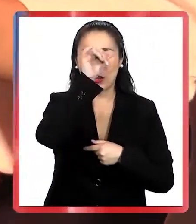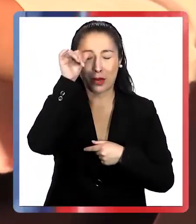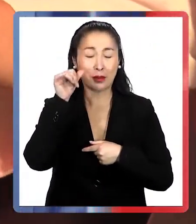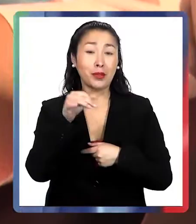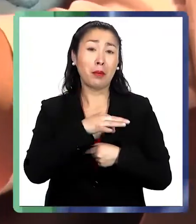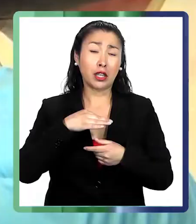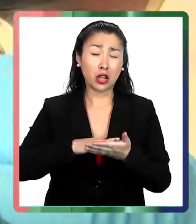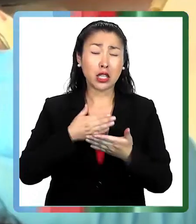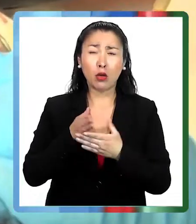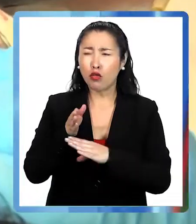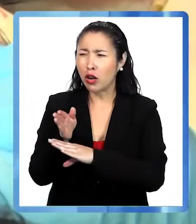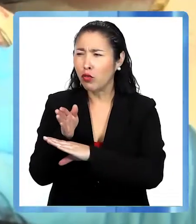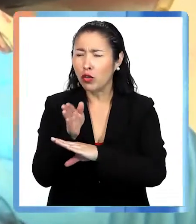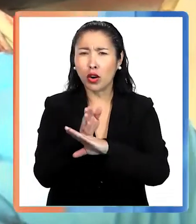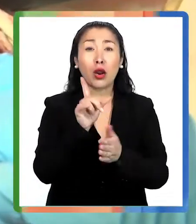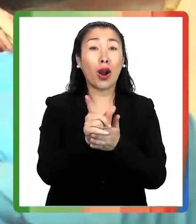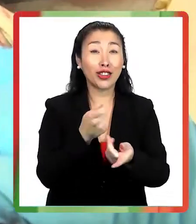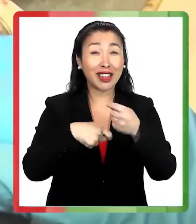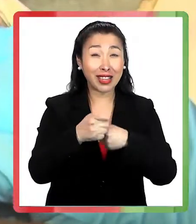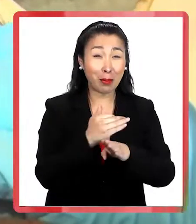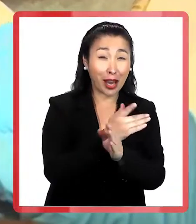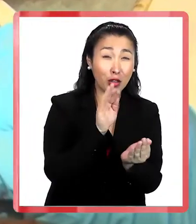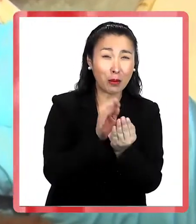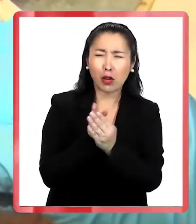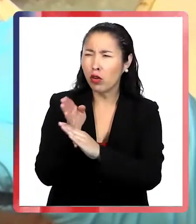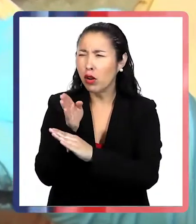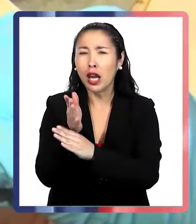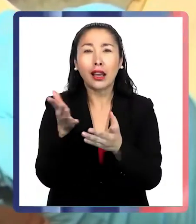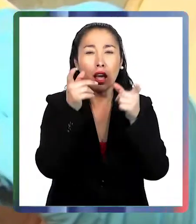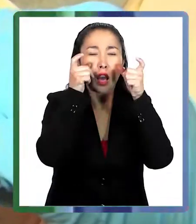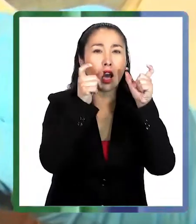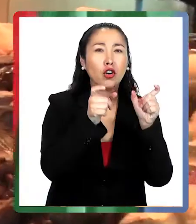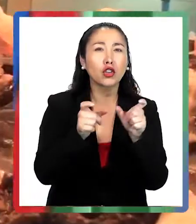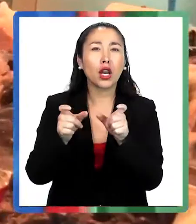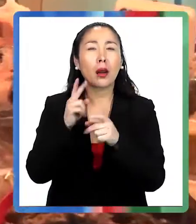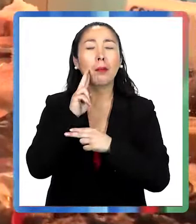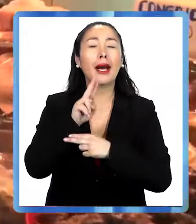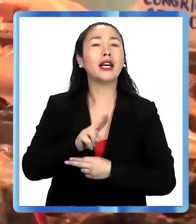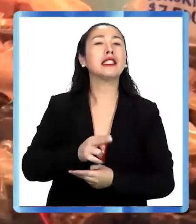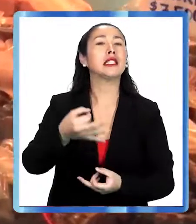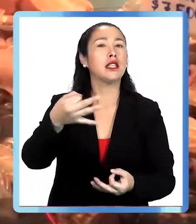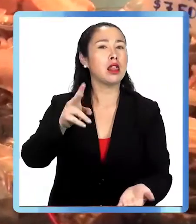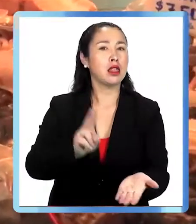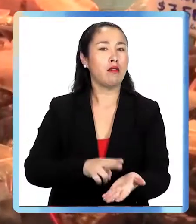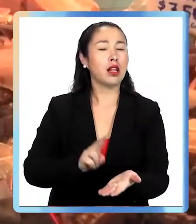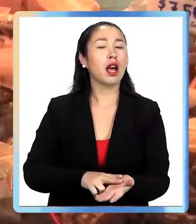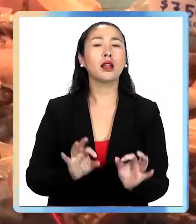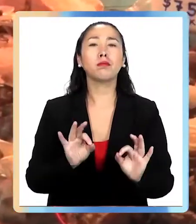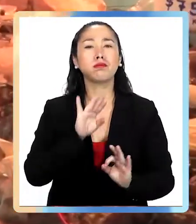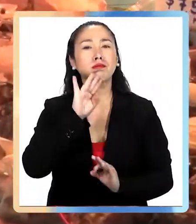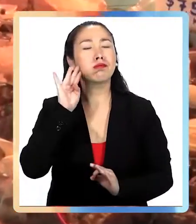de fiscalizadores, asistieron al terminal pesquero donde realizaron una serie de controles para así verificar que estos sean vendidos en buen